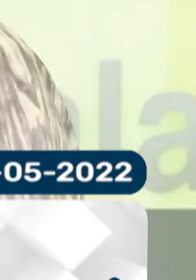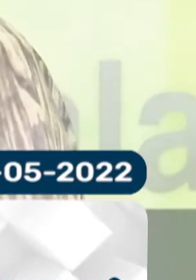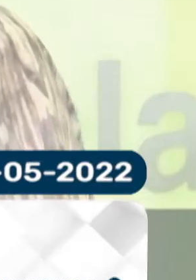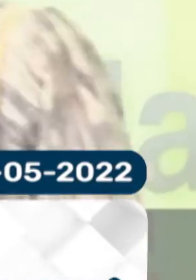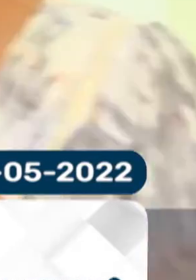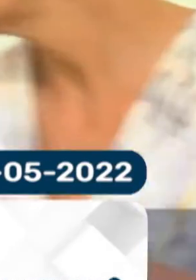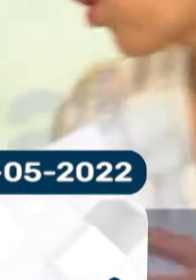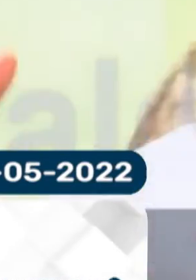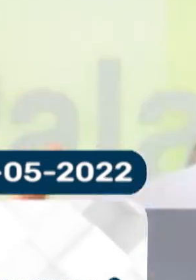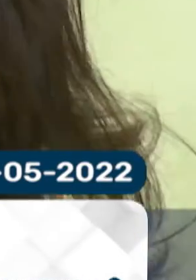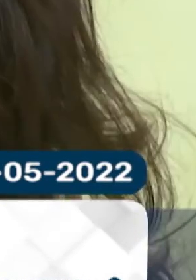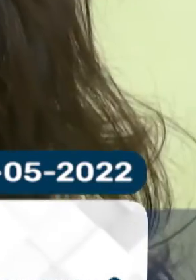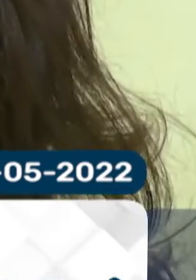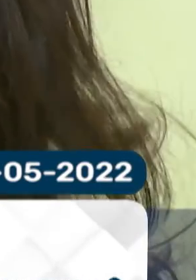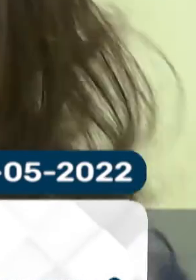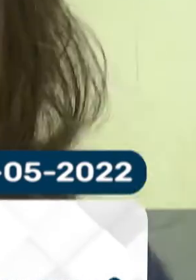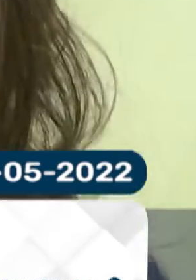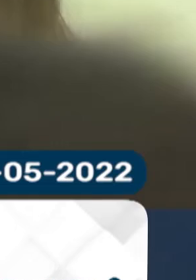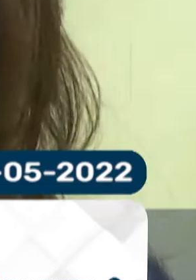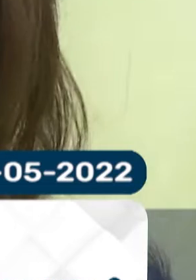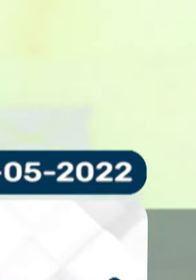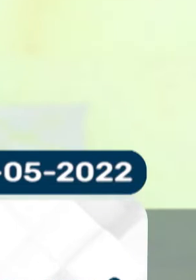materia agroalimentaria con el Centro Nacional del Envase.